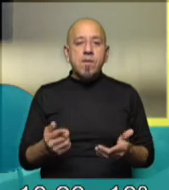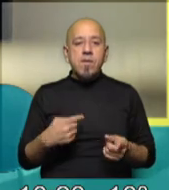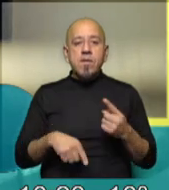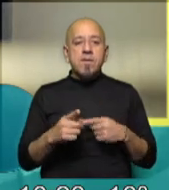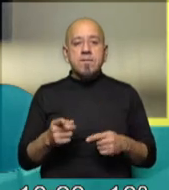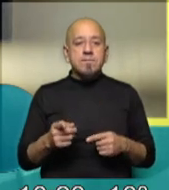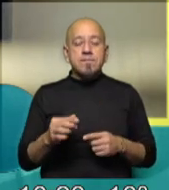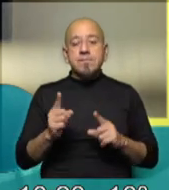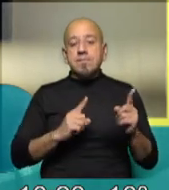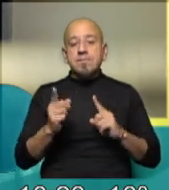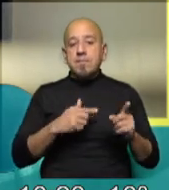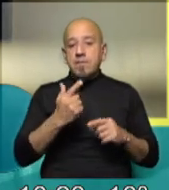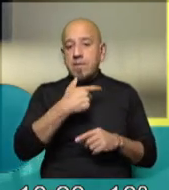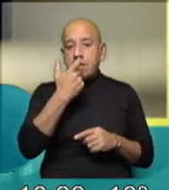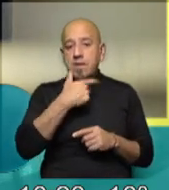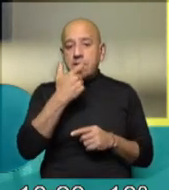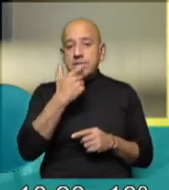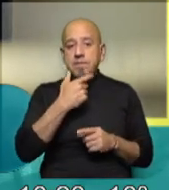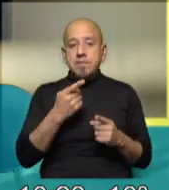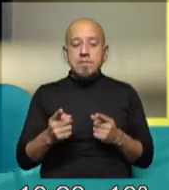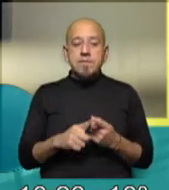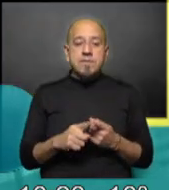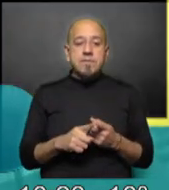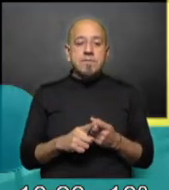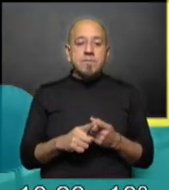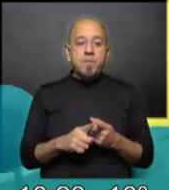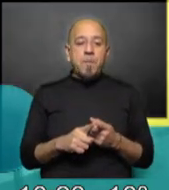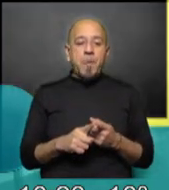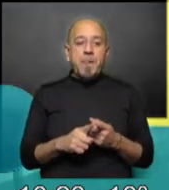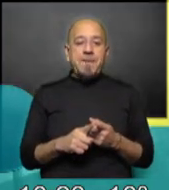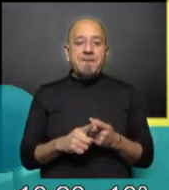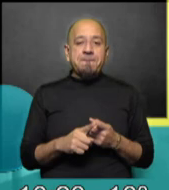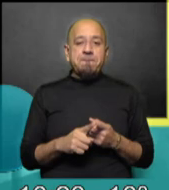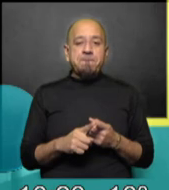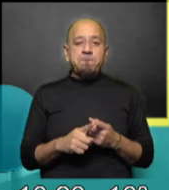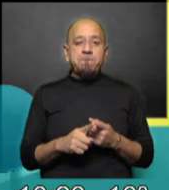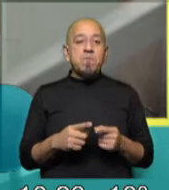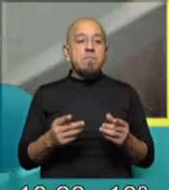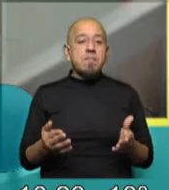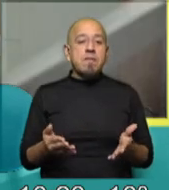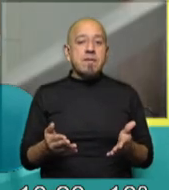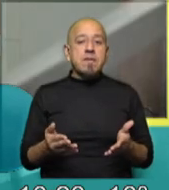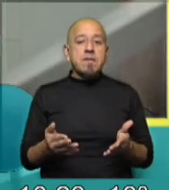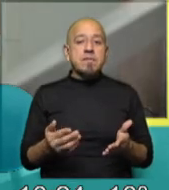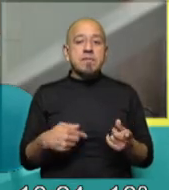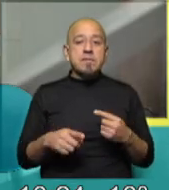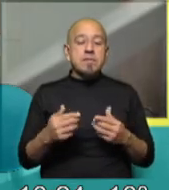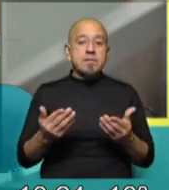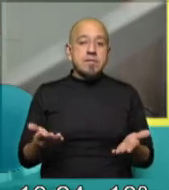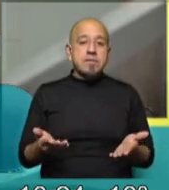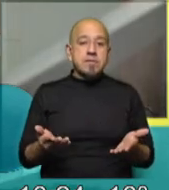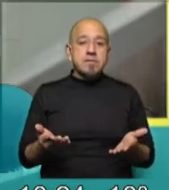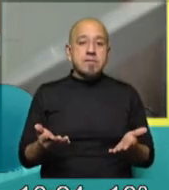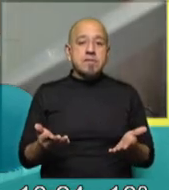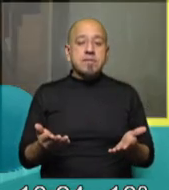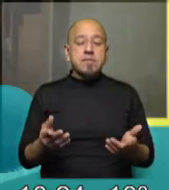guarango que se ríe. Pero bueno, se llama así. Se llama así. Yo no tengo culpa que el amigo Rodrigo